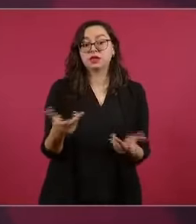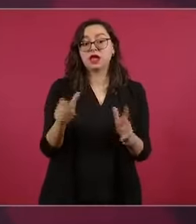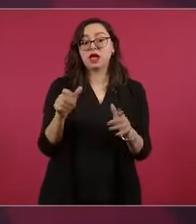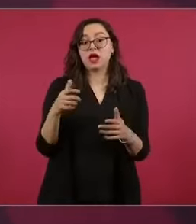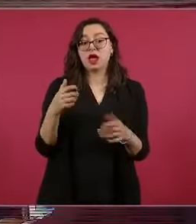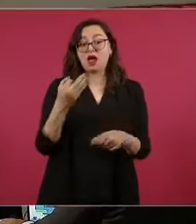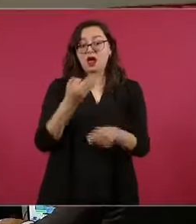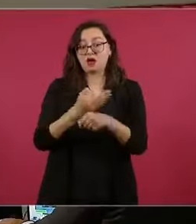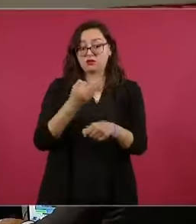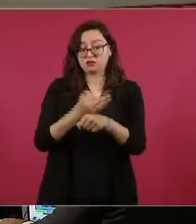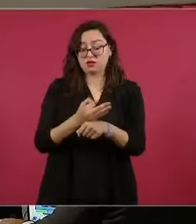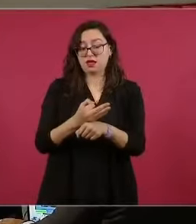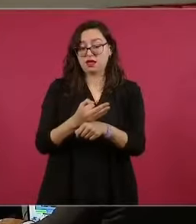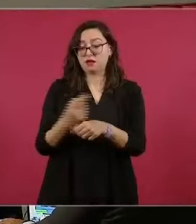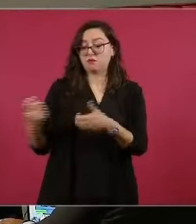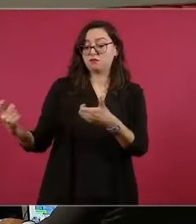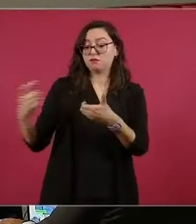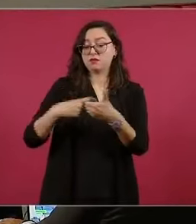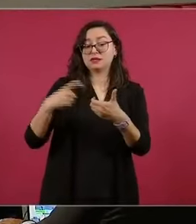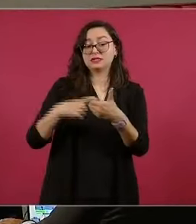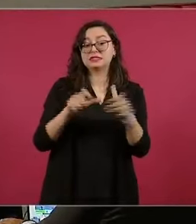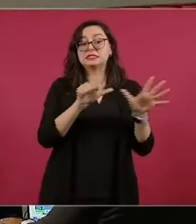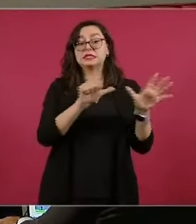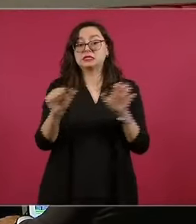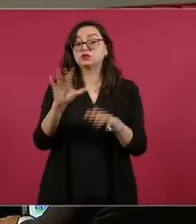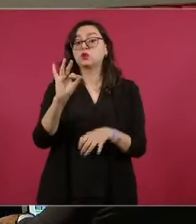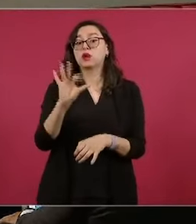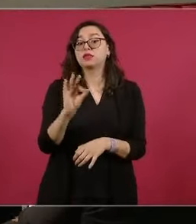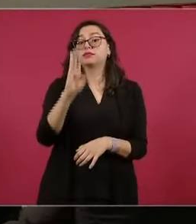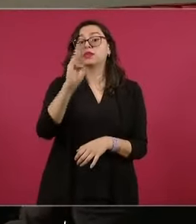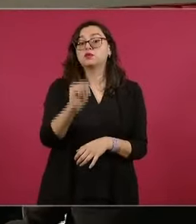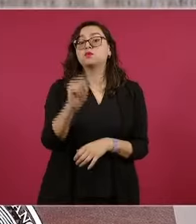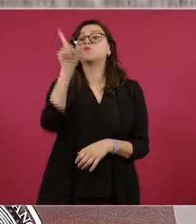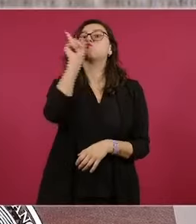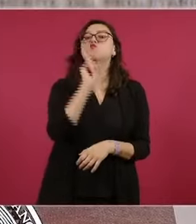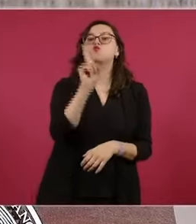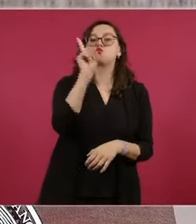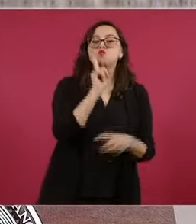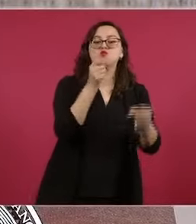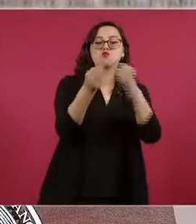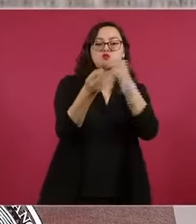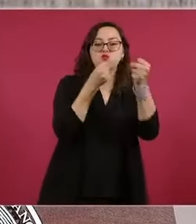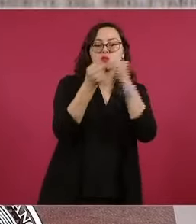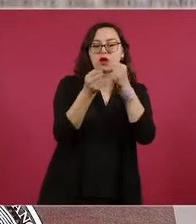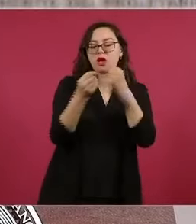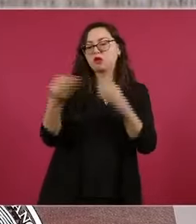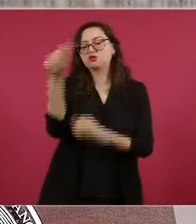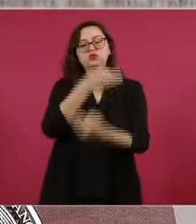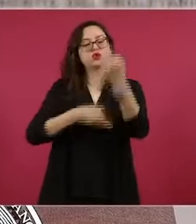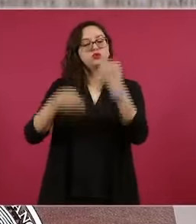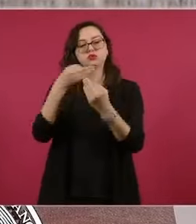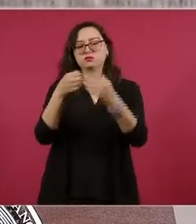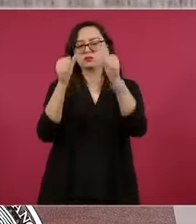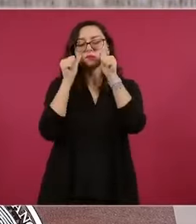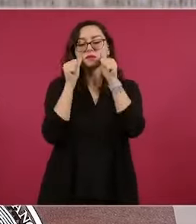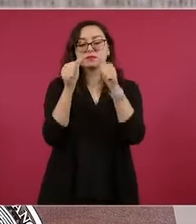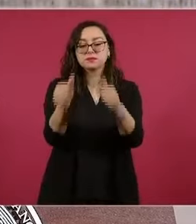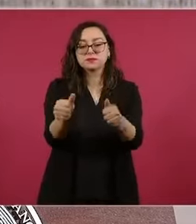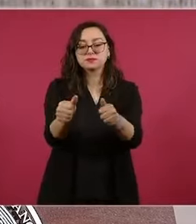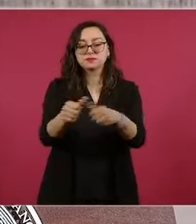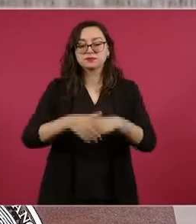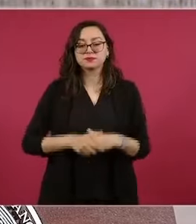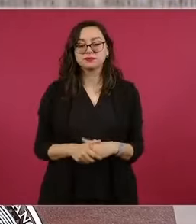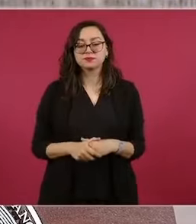649 periodistas en el mecanismo y se atienden absolutamente todas las solicitudes.